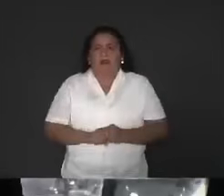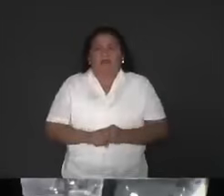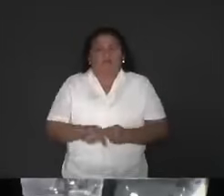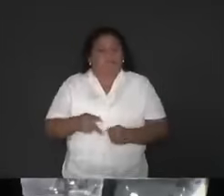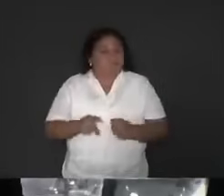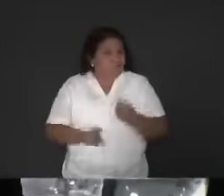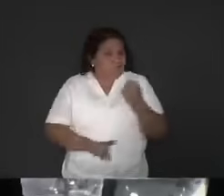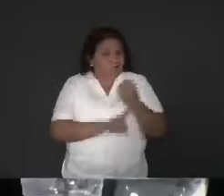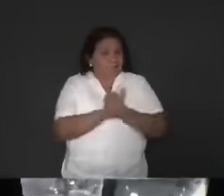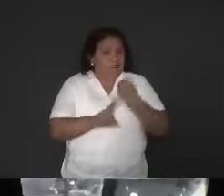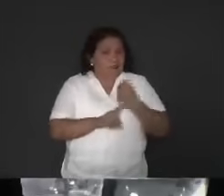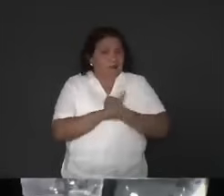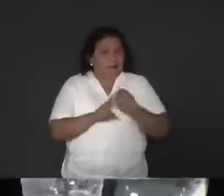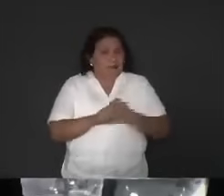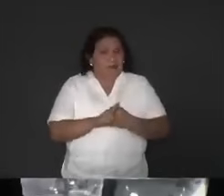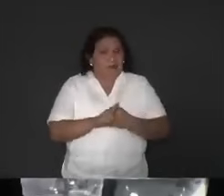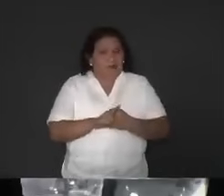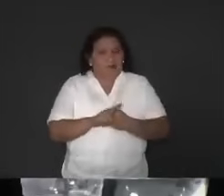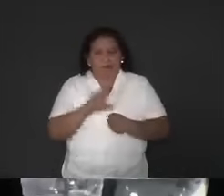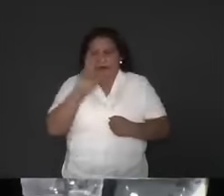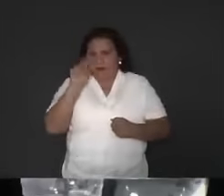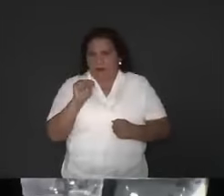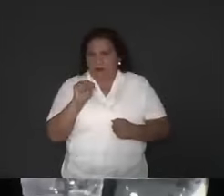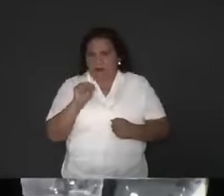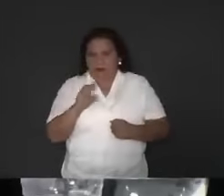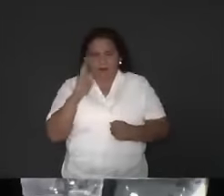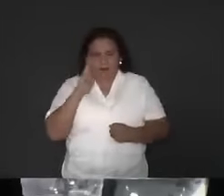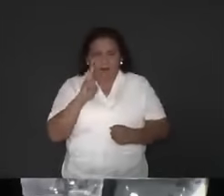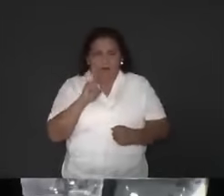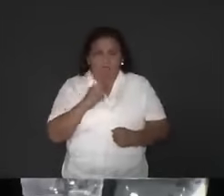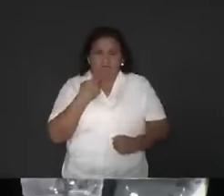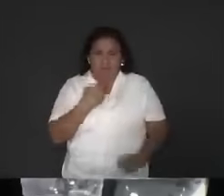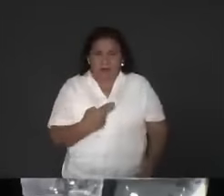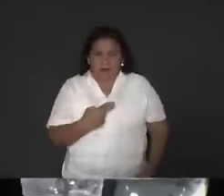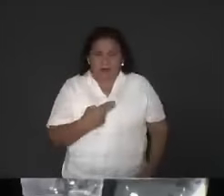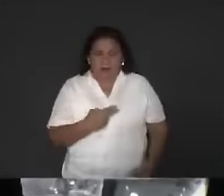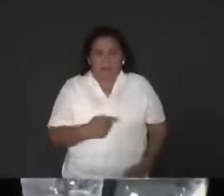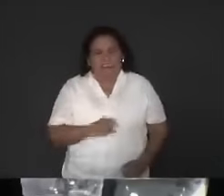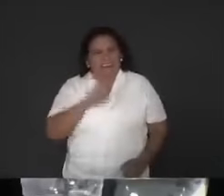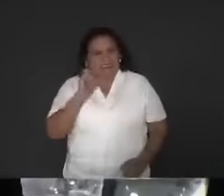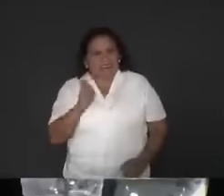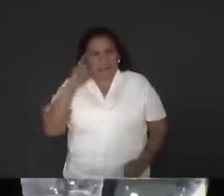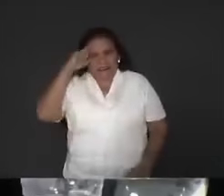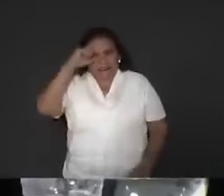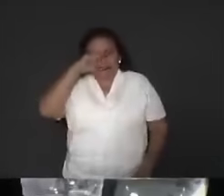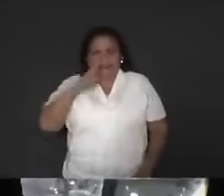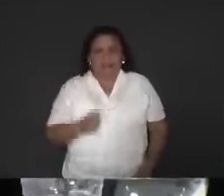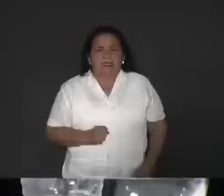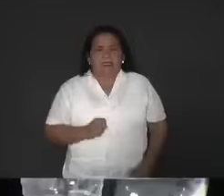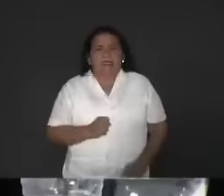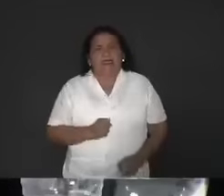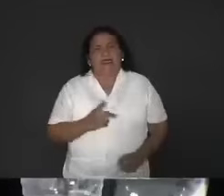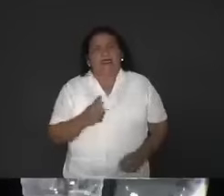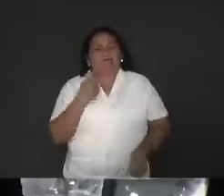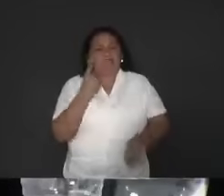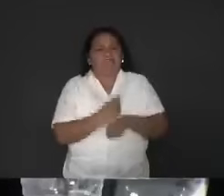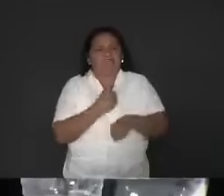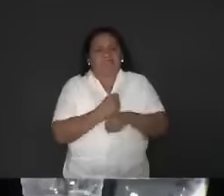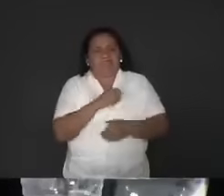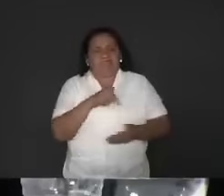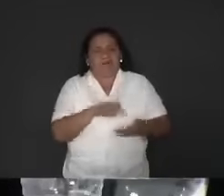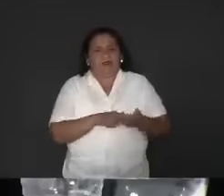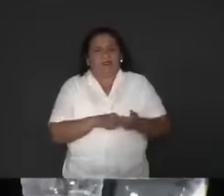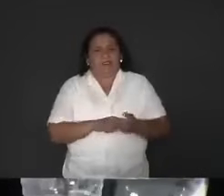población es un tema que nunca se toca. Grave situación nos lleva a un deshonroso primer lugar